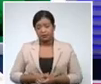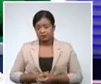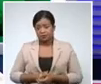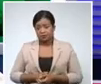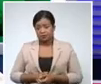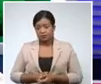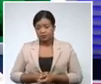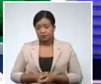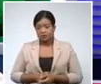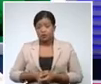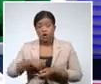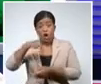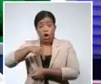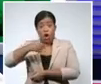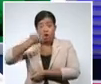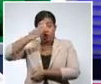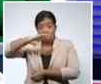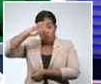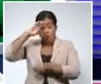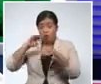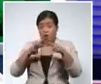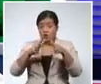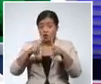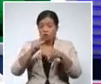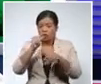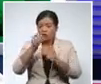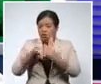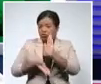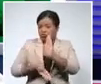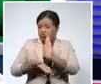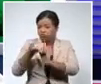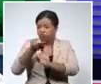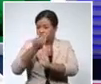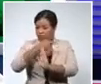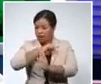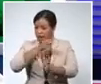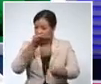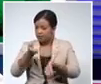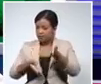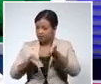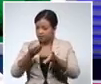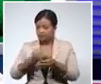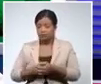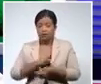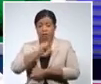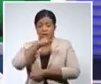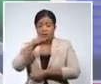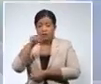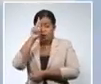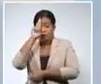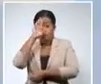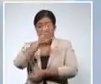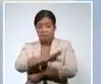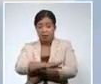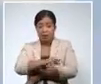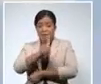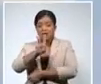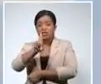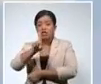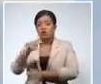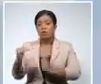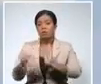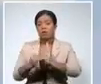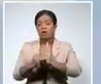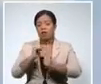Hoy Cuba, con una cifra superior a la del día de ayer, de pacientes ingresados, 21.552,